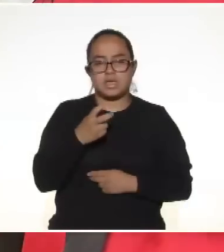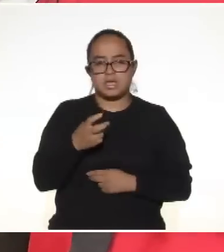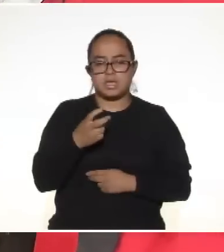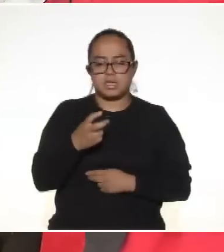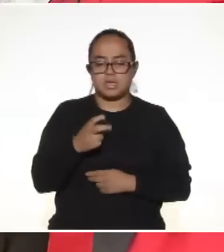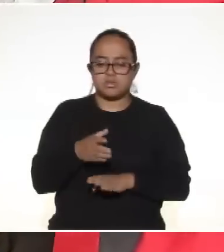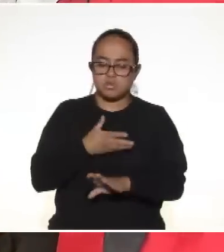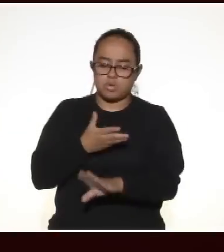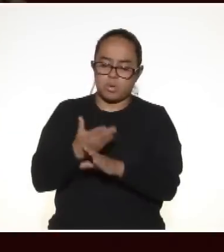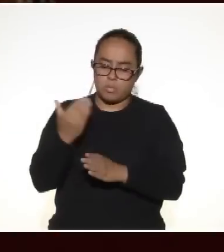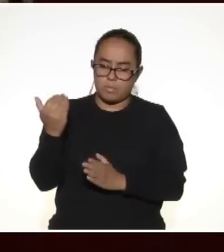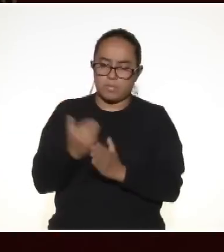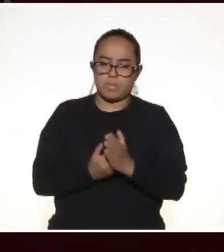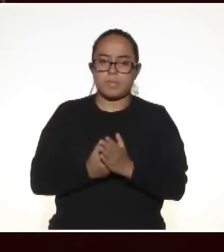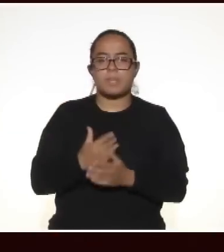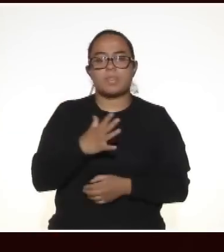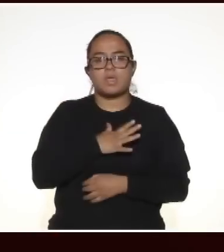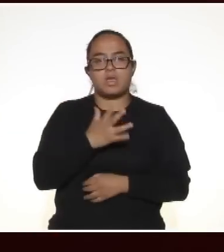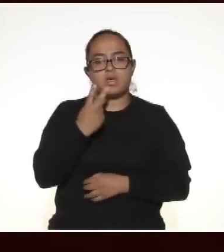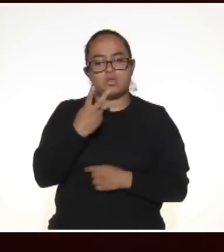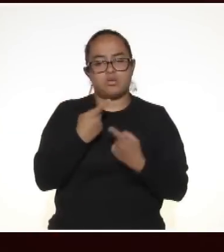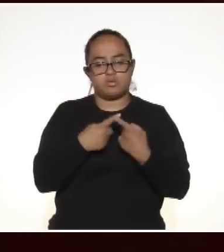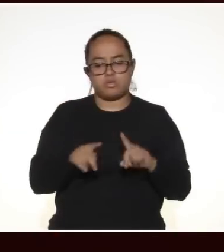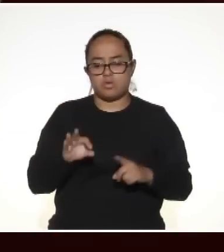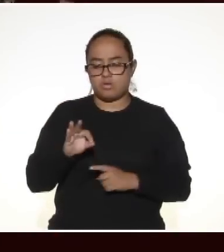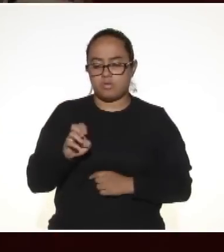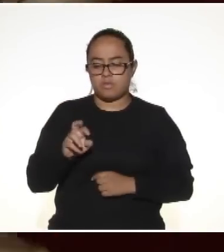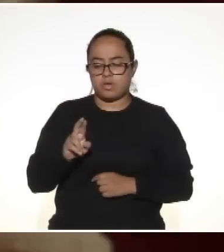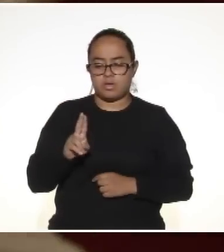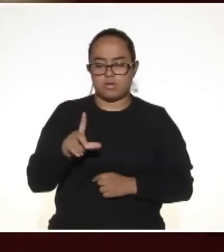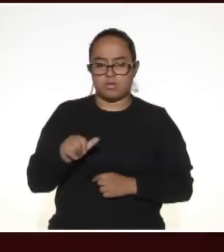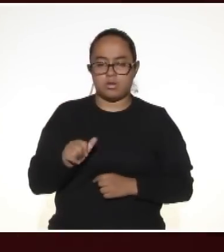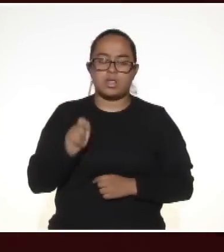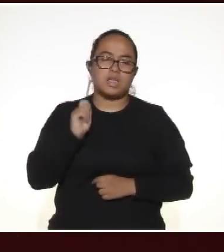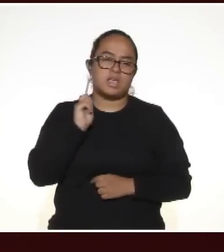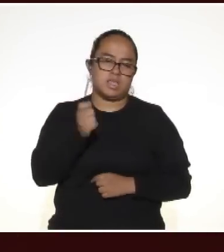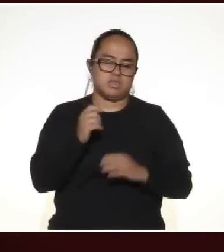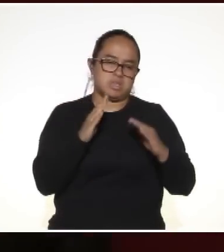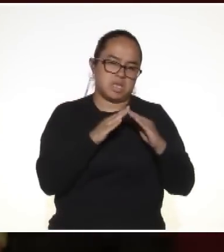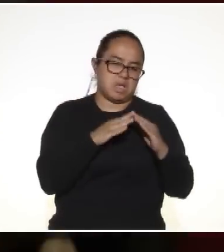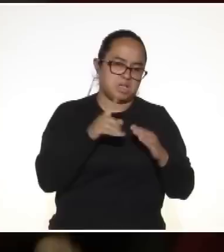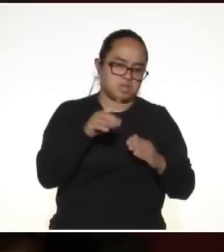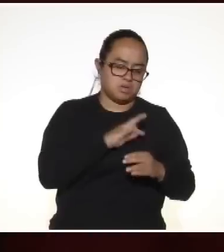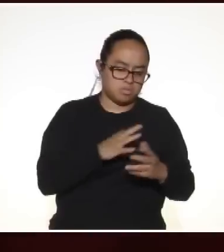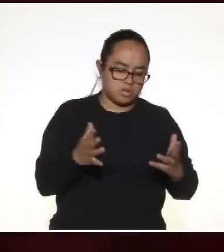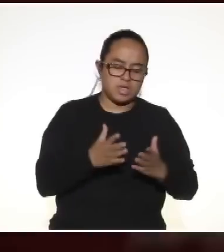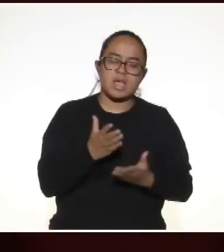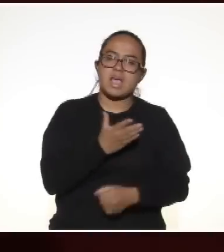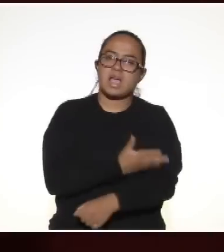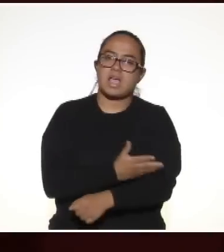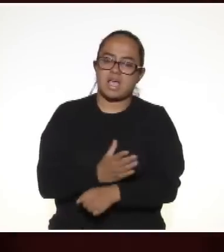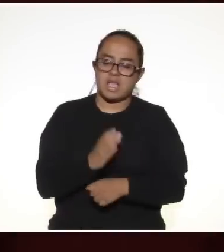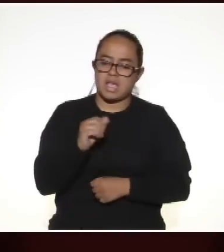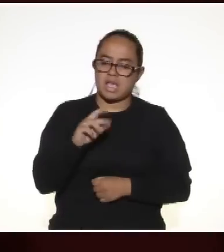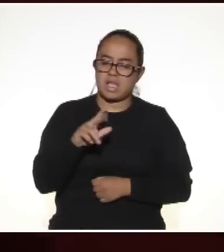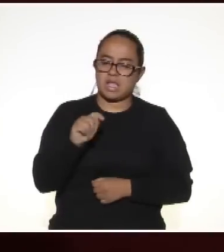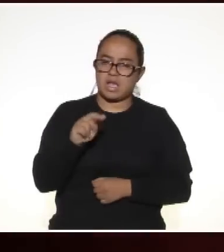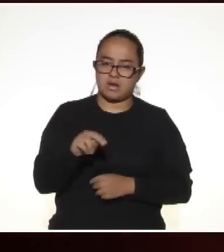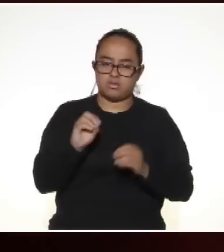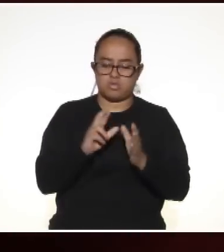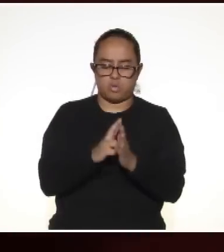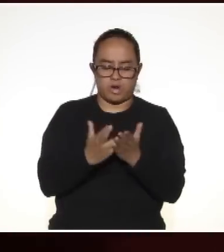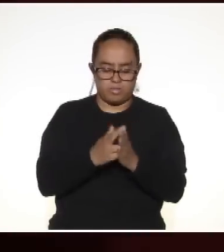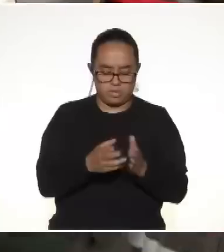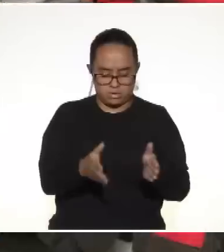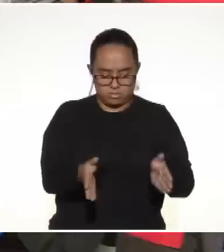menos daño posible. Tenemos dos tipos de férulas. Una de estas férulas son caseras, que las podemos hacer con cartón de nuestra casa, con alguna revista, y